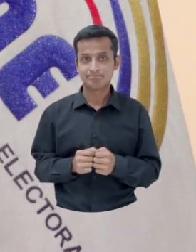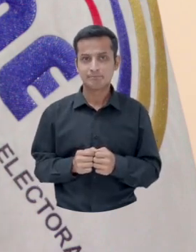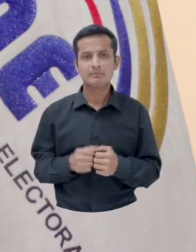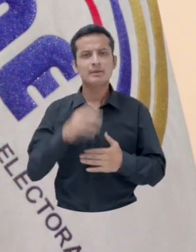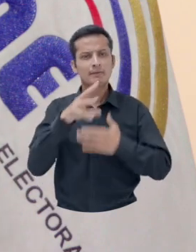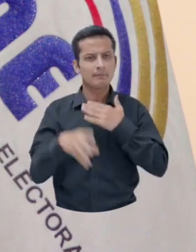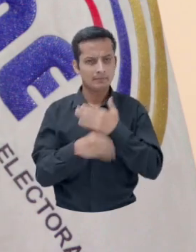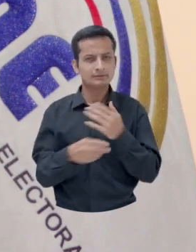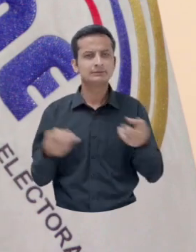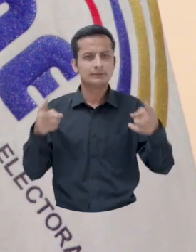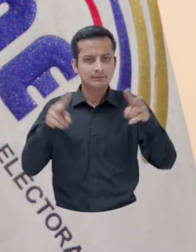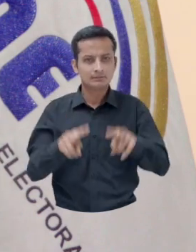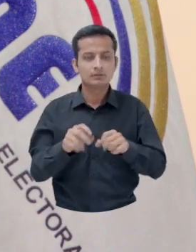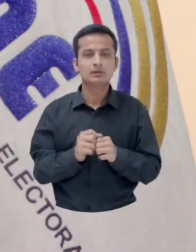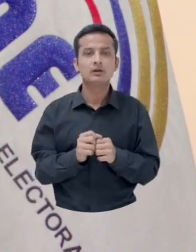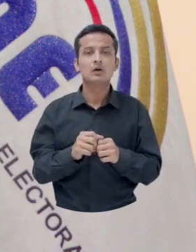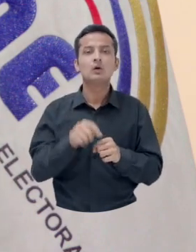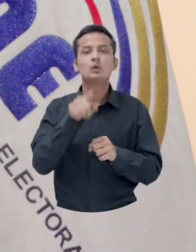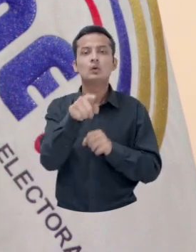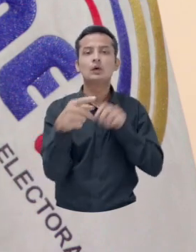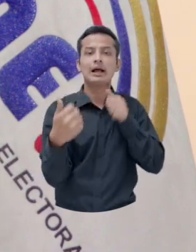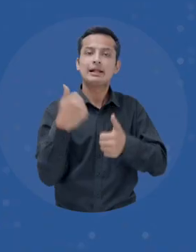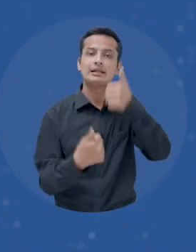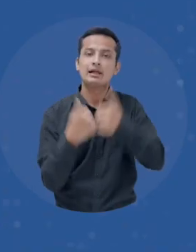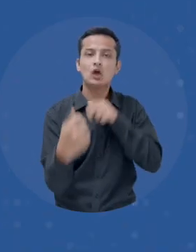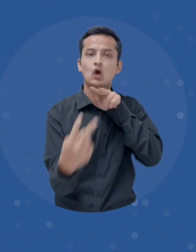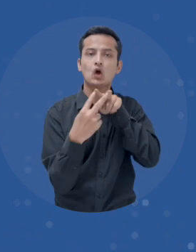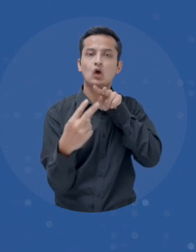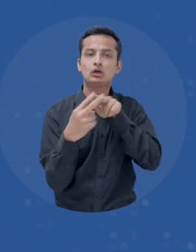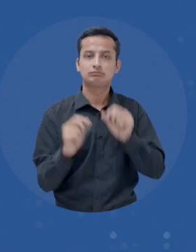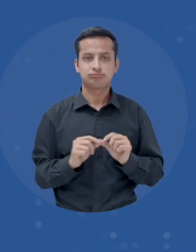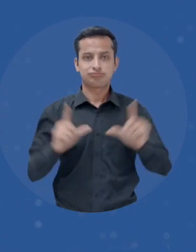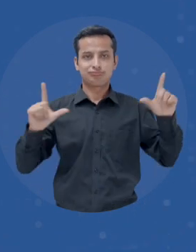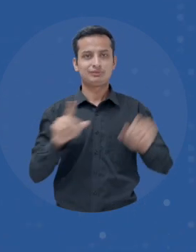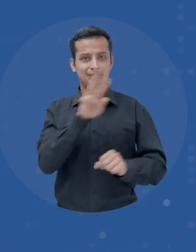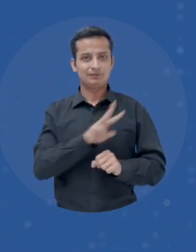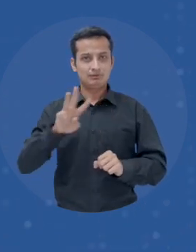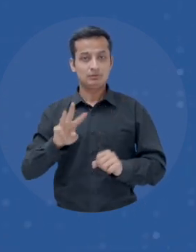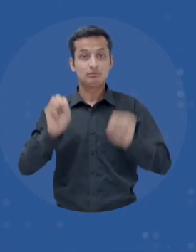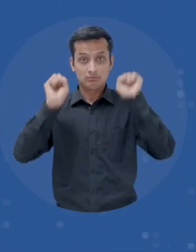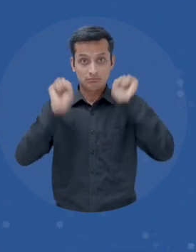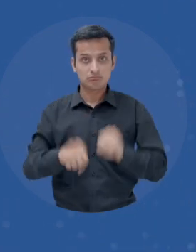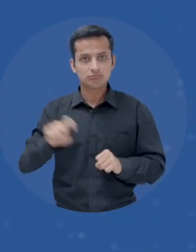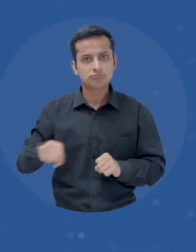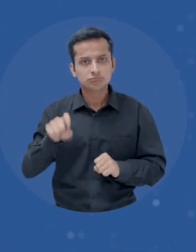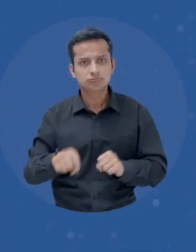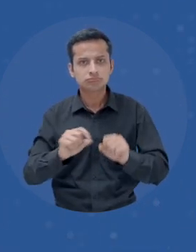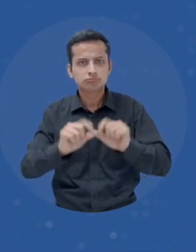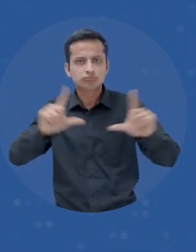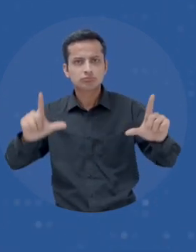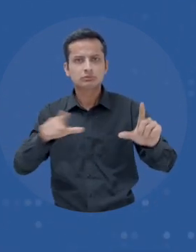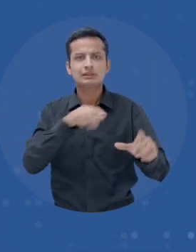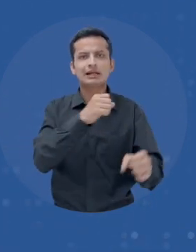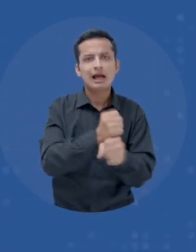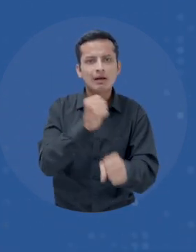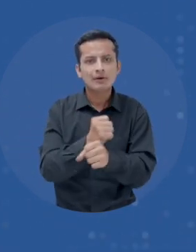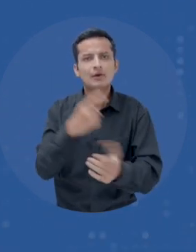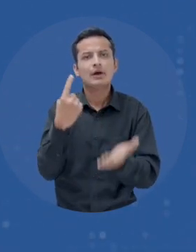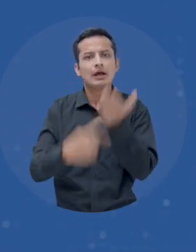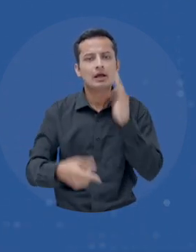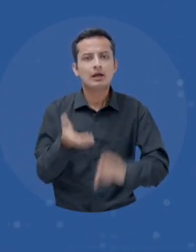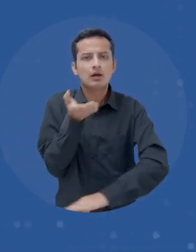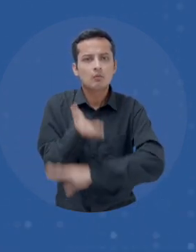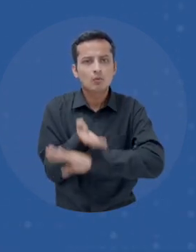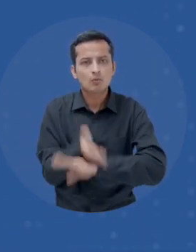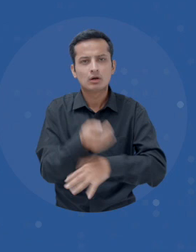rápida. Asimismo, habilitamos la opción Conoce a tu candidato, para que los electores consulten los planes